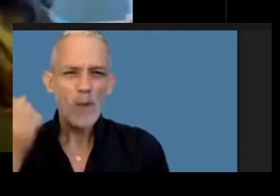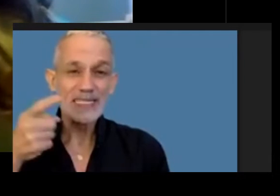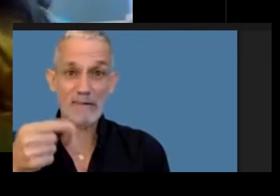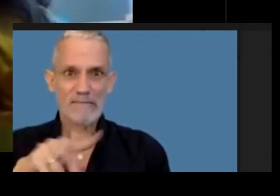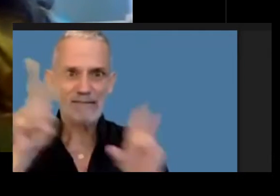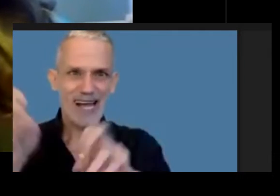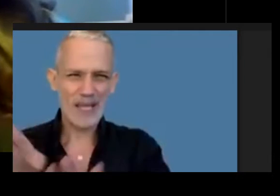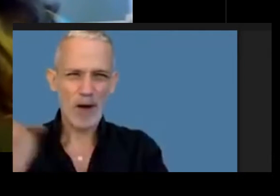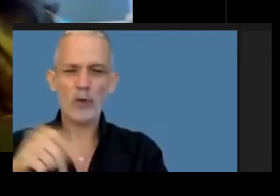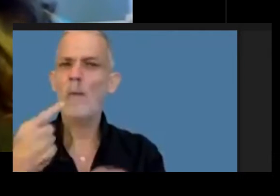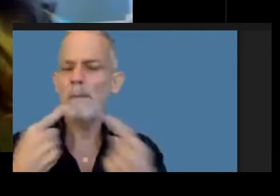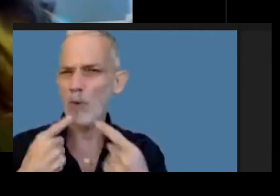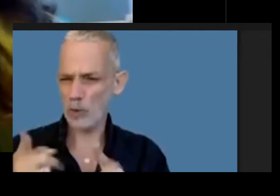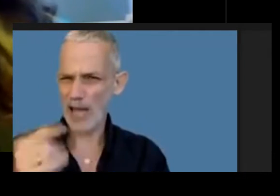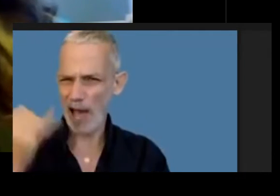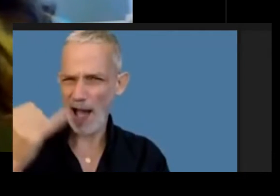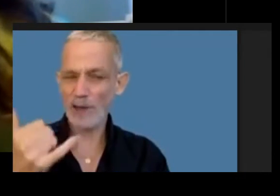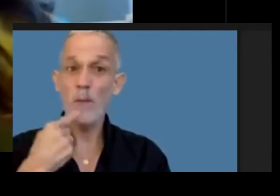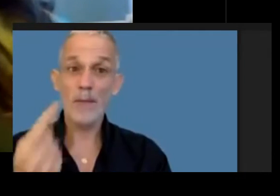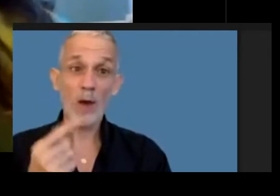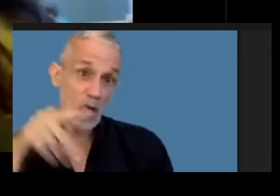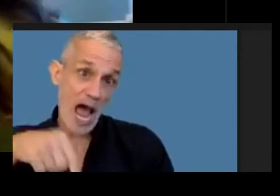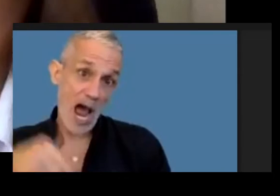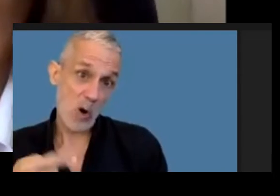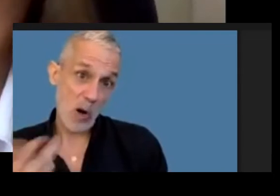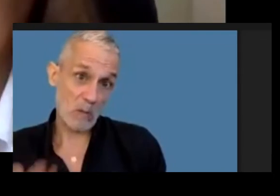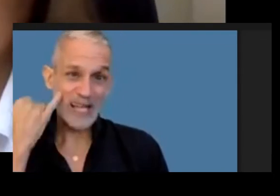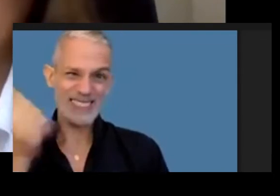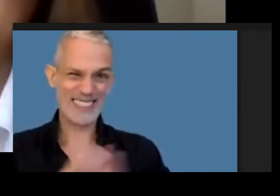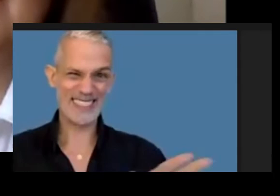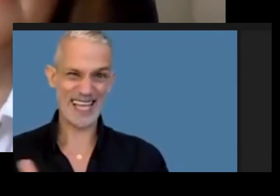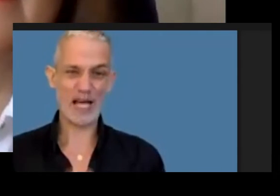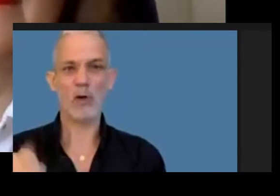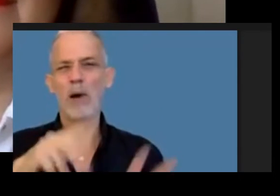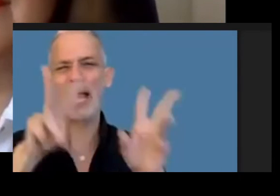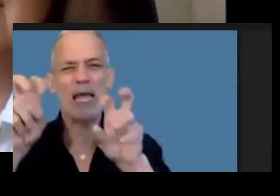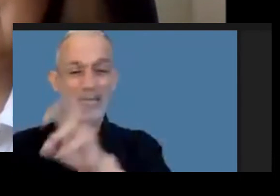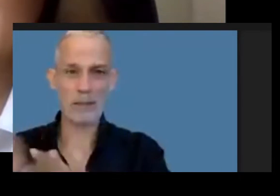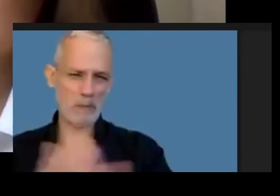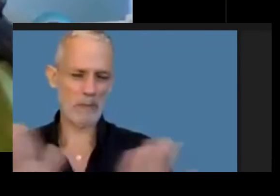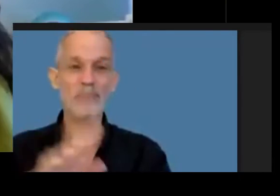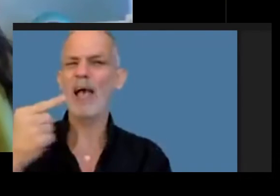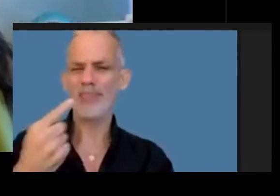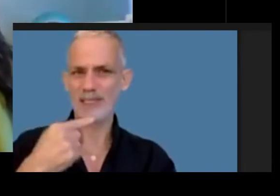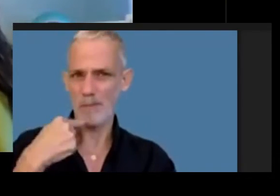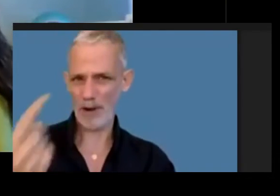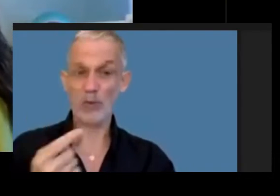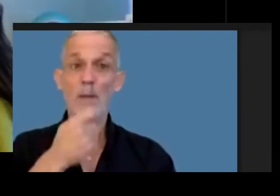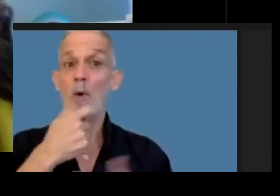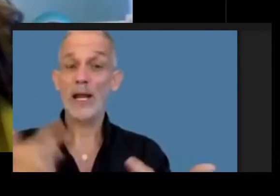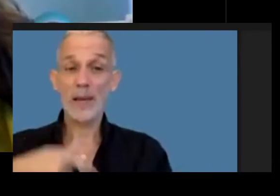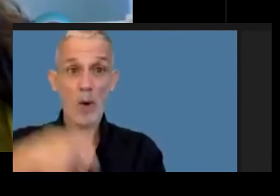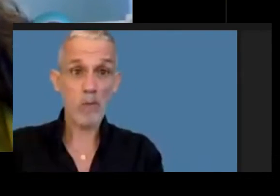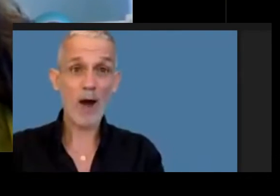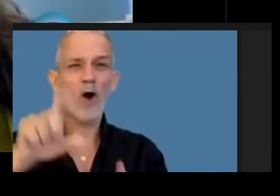una consulta, que si te parece te la hago ahora, así ya no nos vamos de tema, digamos. Dice, en el caso de pago con tarjeta,